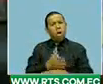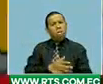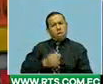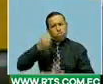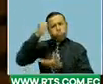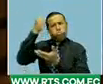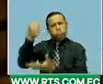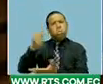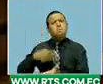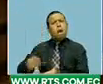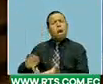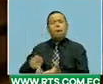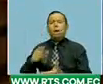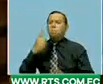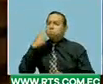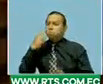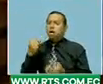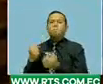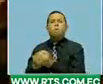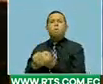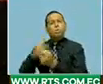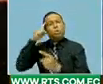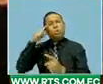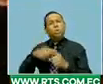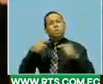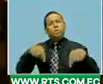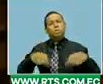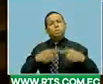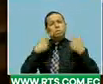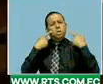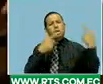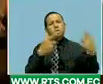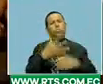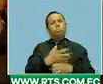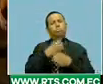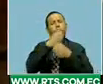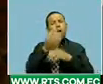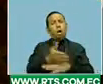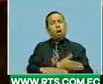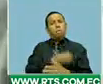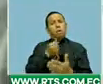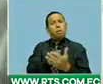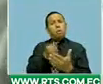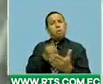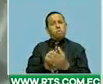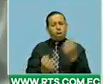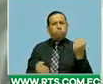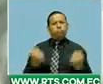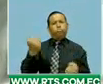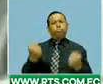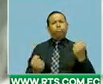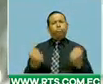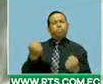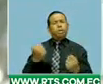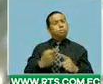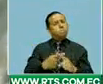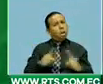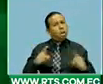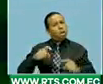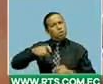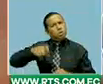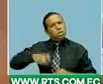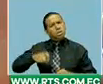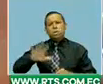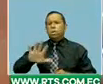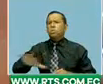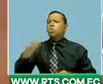Guayaquil. Que el último desembolso corresponde a la adquisición de patrullas equipadas, pero que necesitan se proporcione mayor información